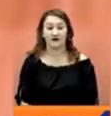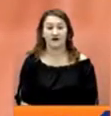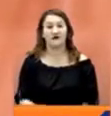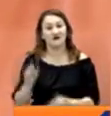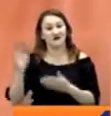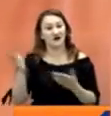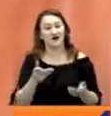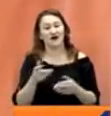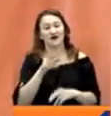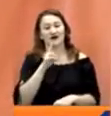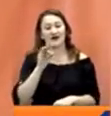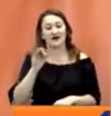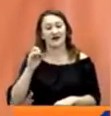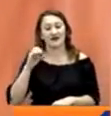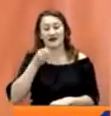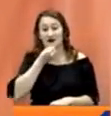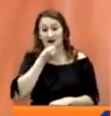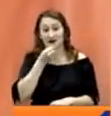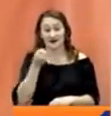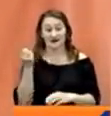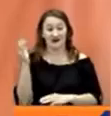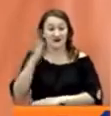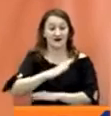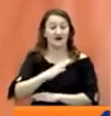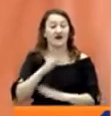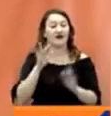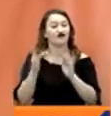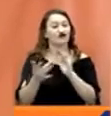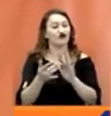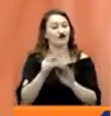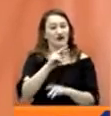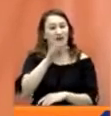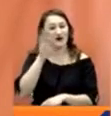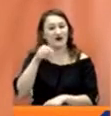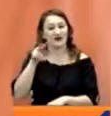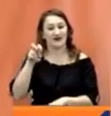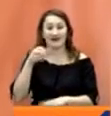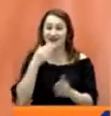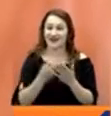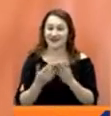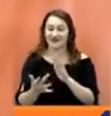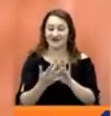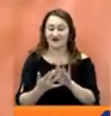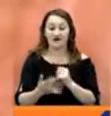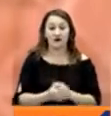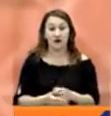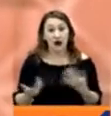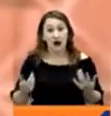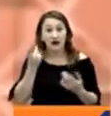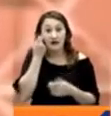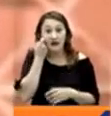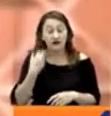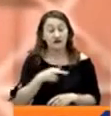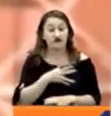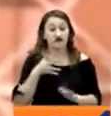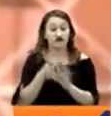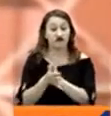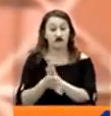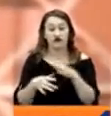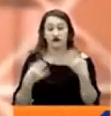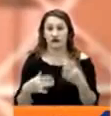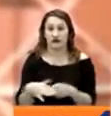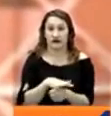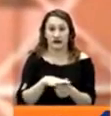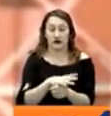Bienvenidos a RTVC Noticias del Mediodía, conectados 24/7. Gracias por estar con nosotros. En nuestra emisión central de ayer revelamos una situación que